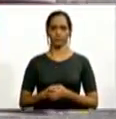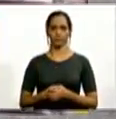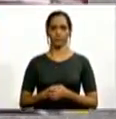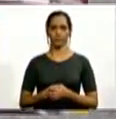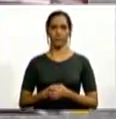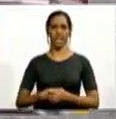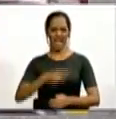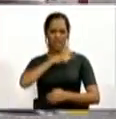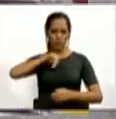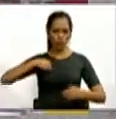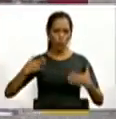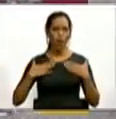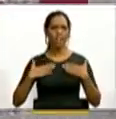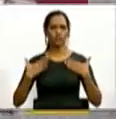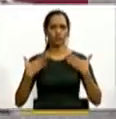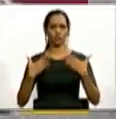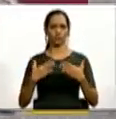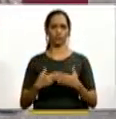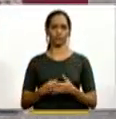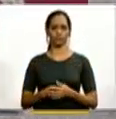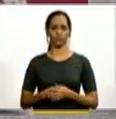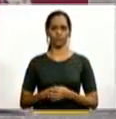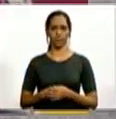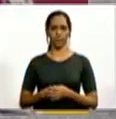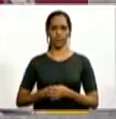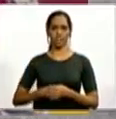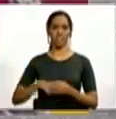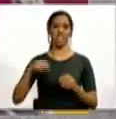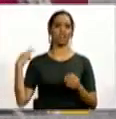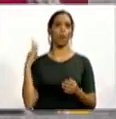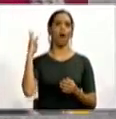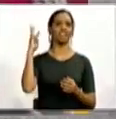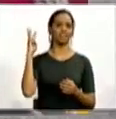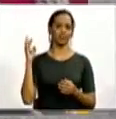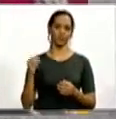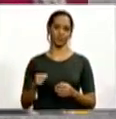El nuestro y el de Washington.